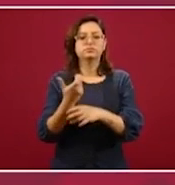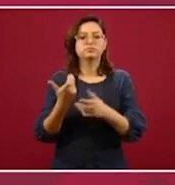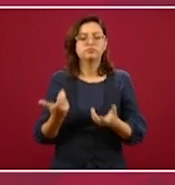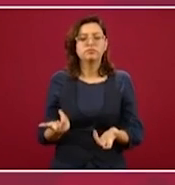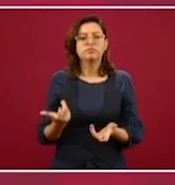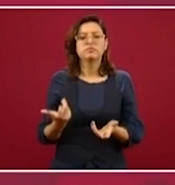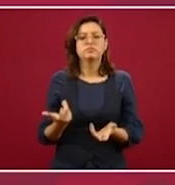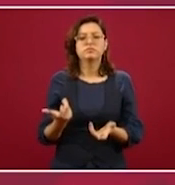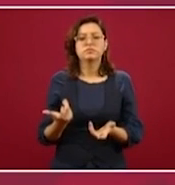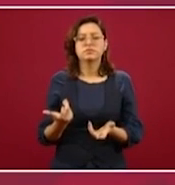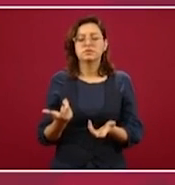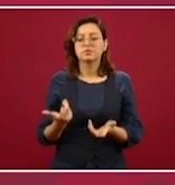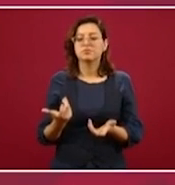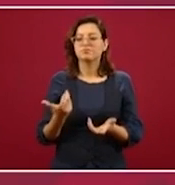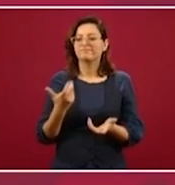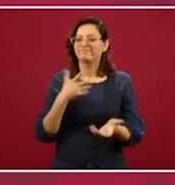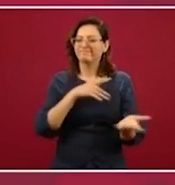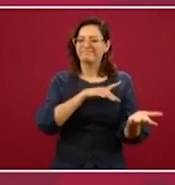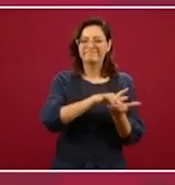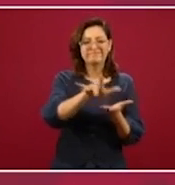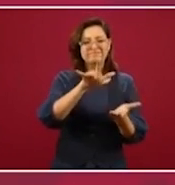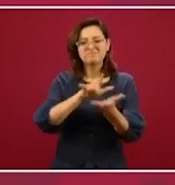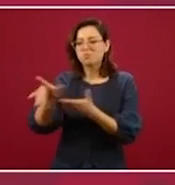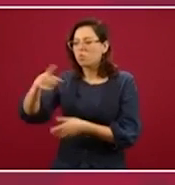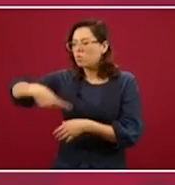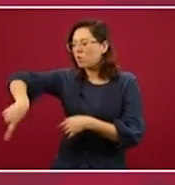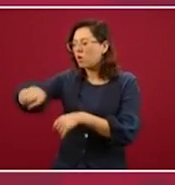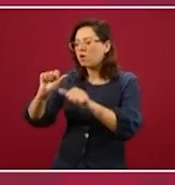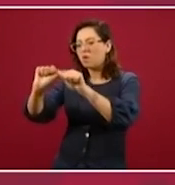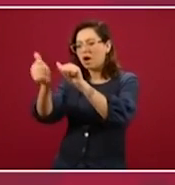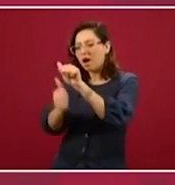se están apoyando muchos artesanos.